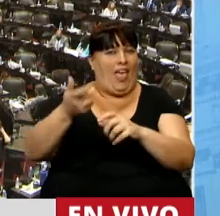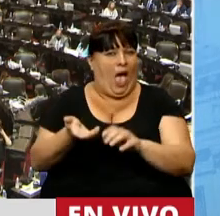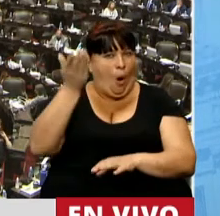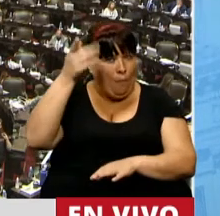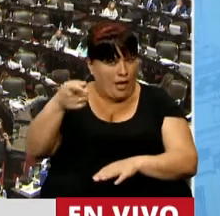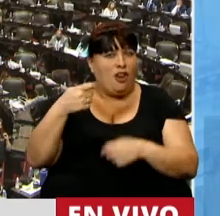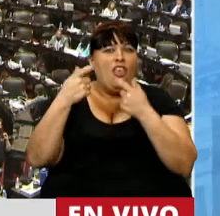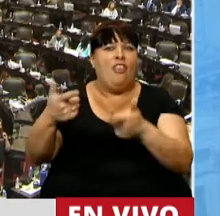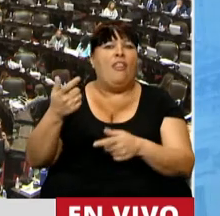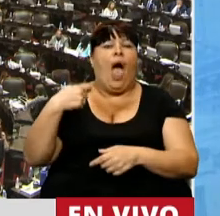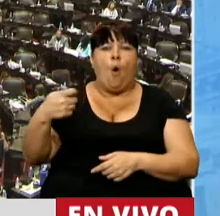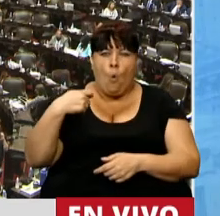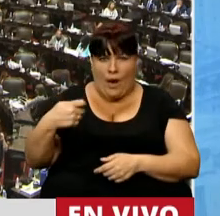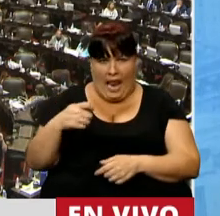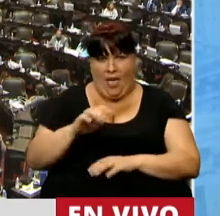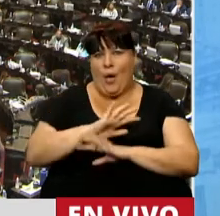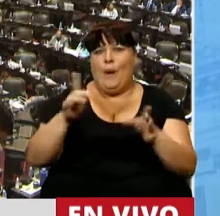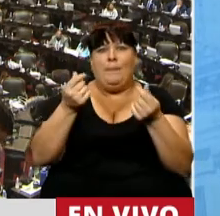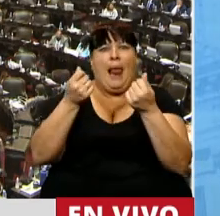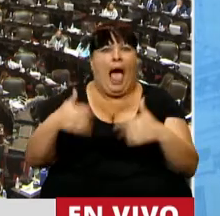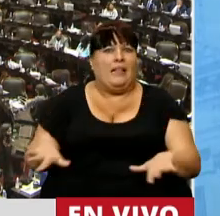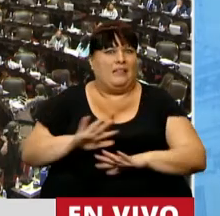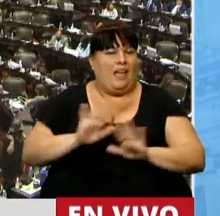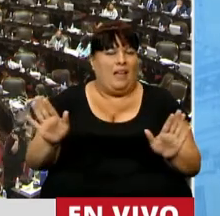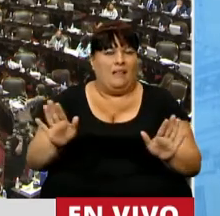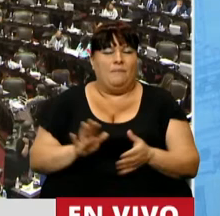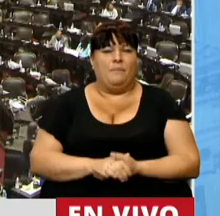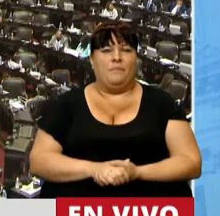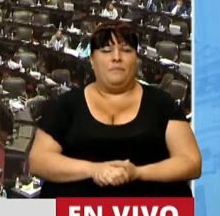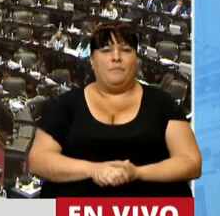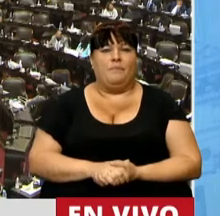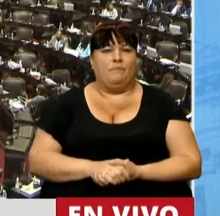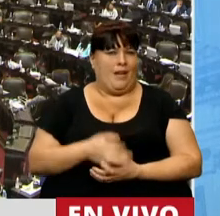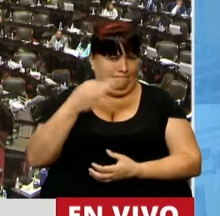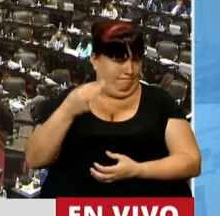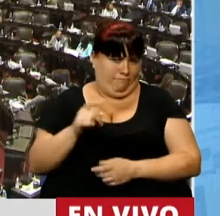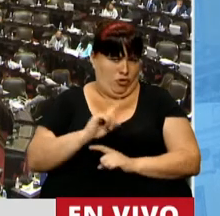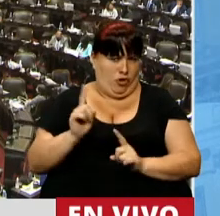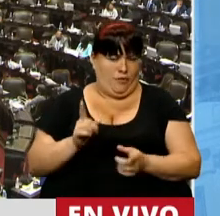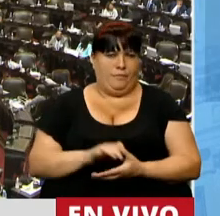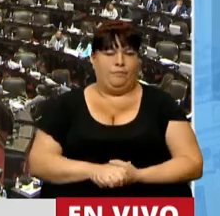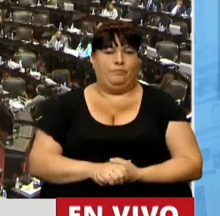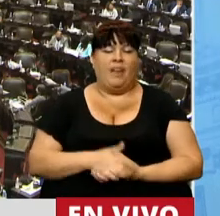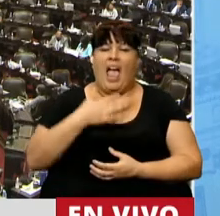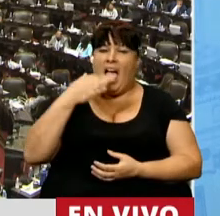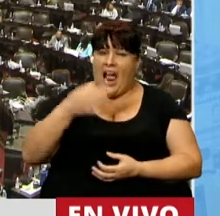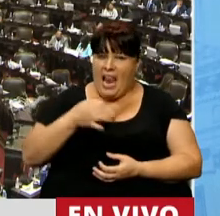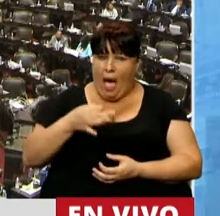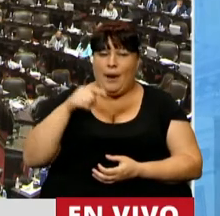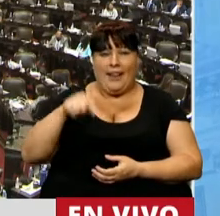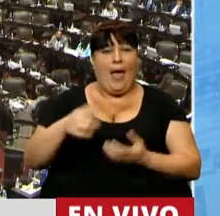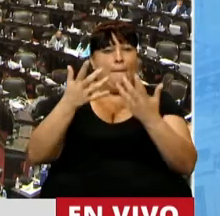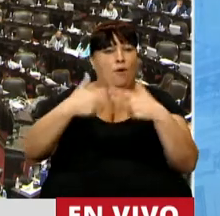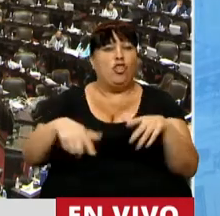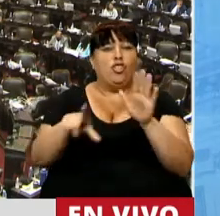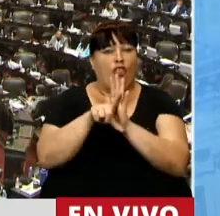garantice a los jubilados no seguir perdiendo más poder adquisitivo claramente que no en realidad este proyecto